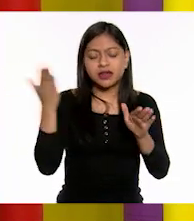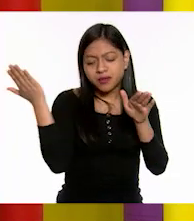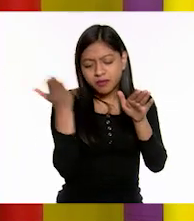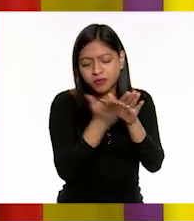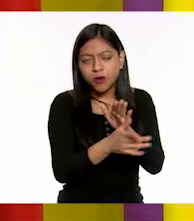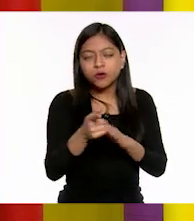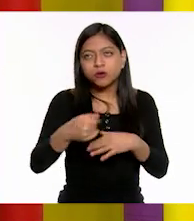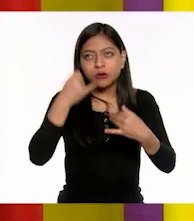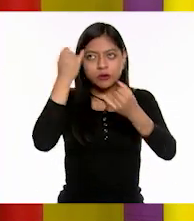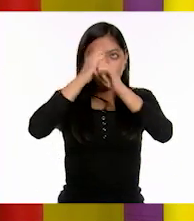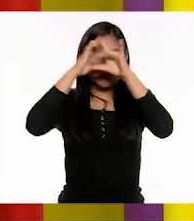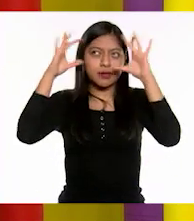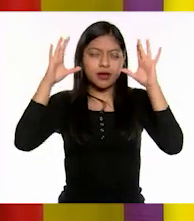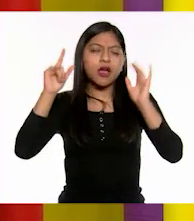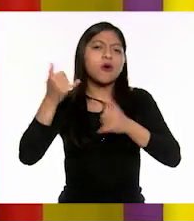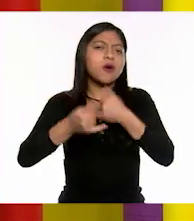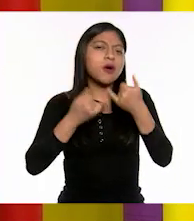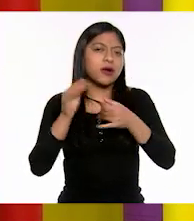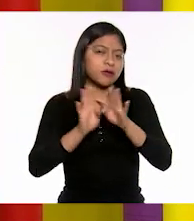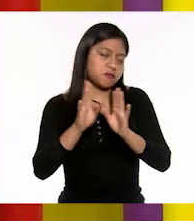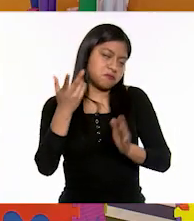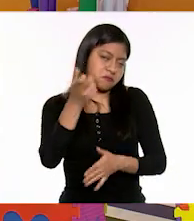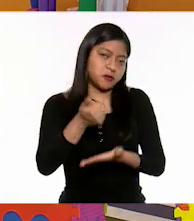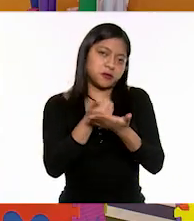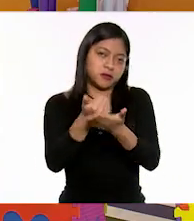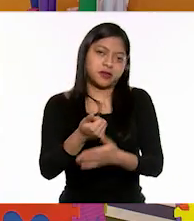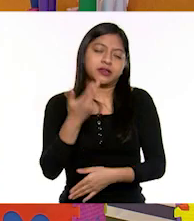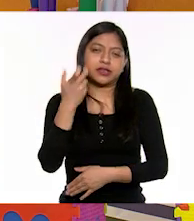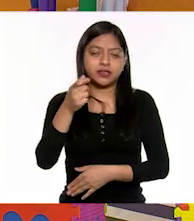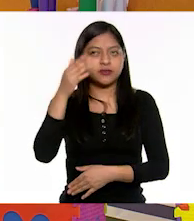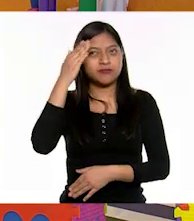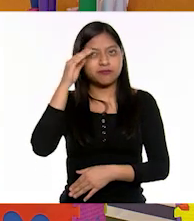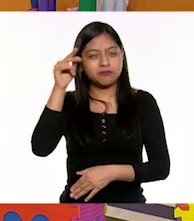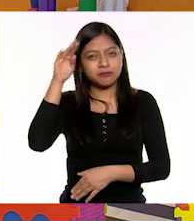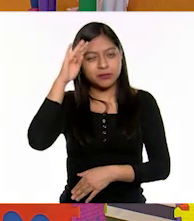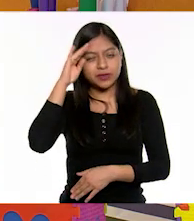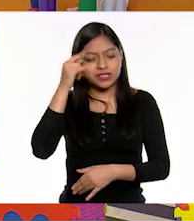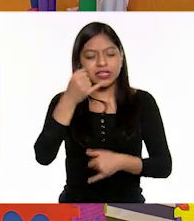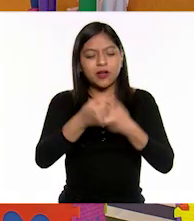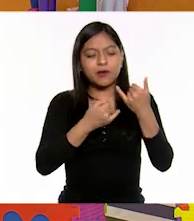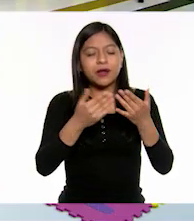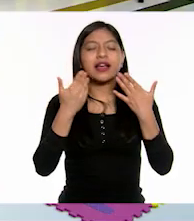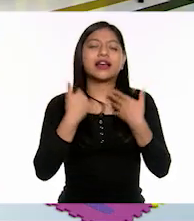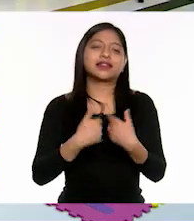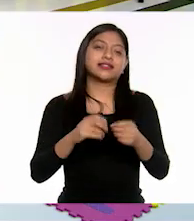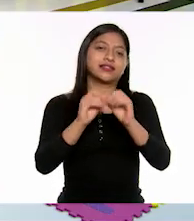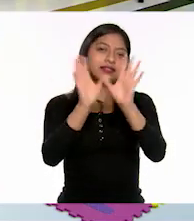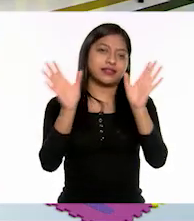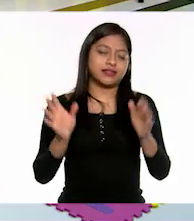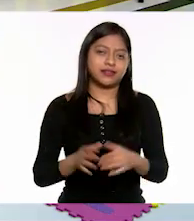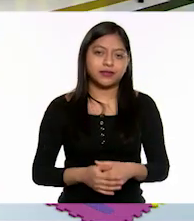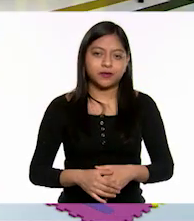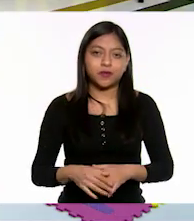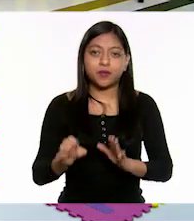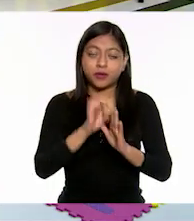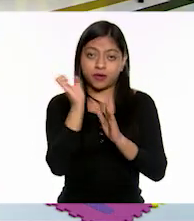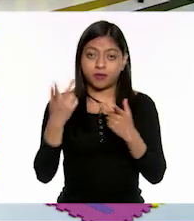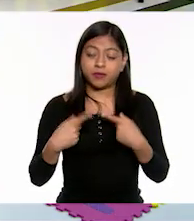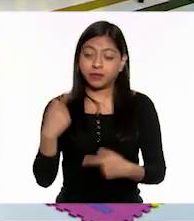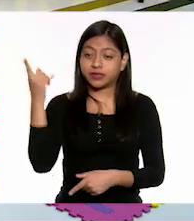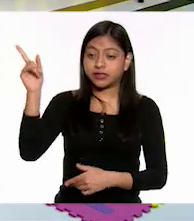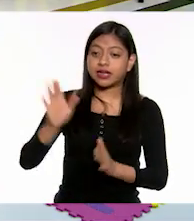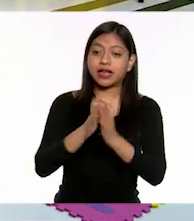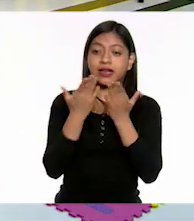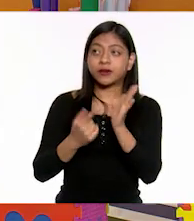imaginar un poquito más si pero no más claro tener algo más claro verdad porque la persona que lea nuestra